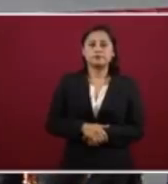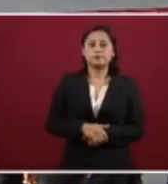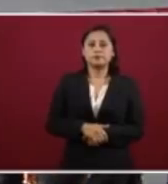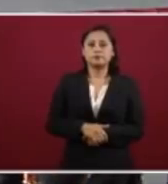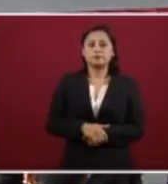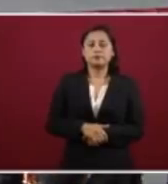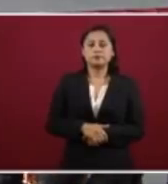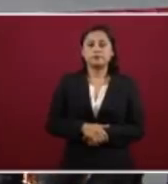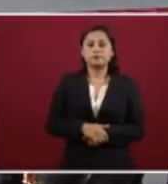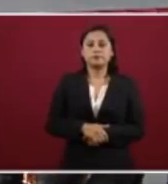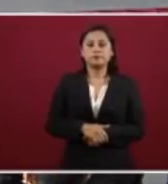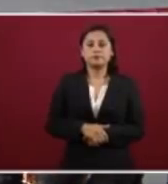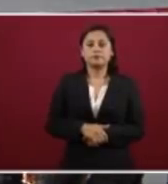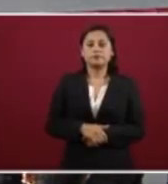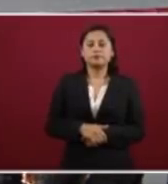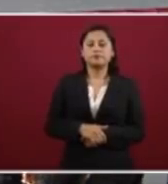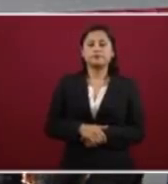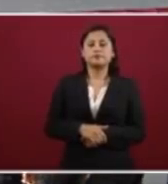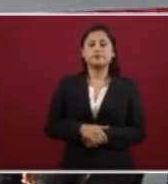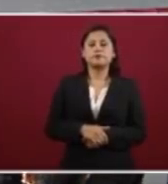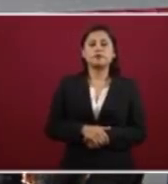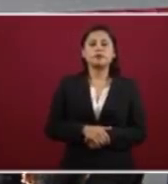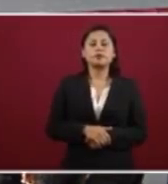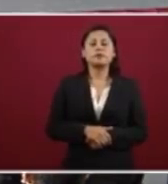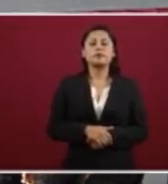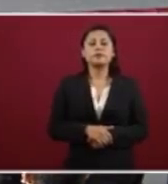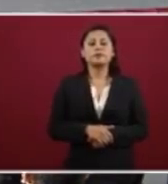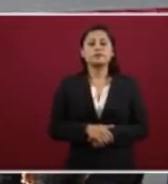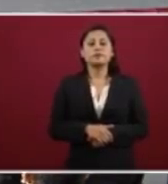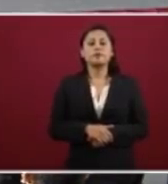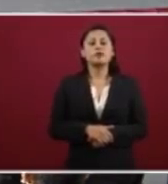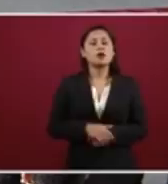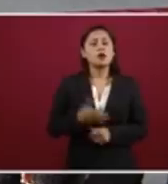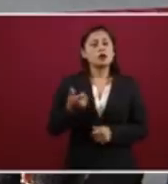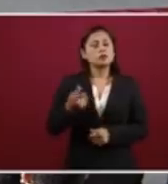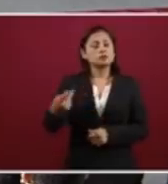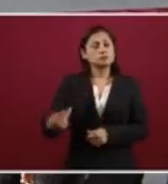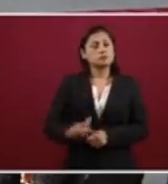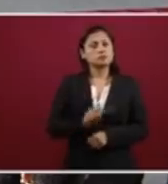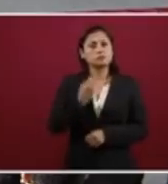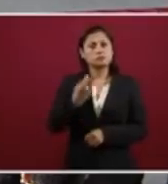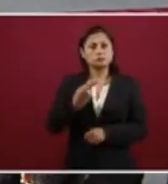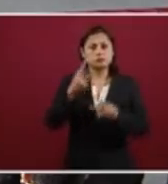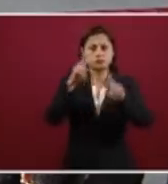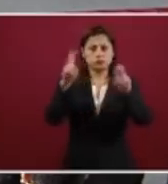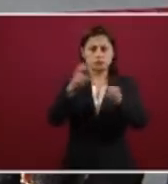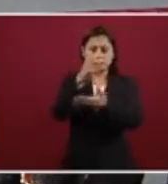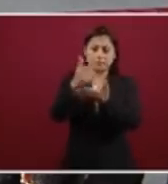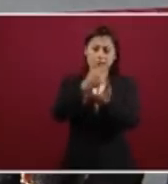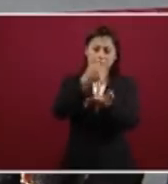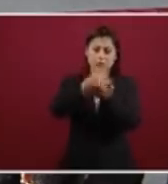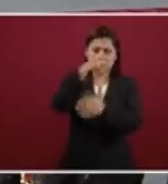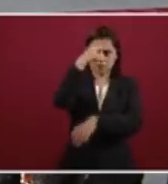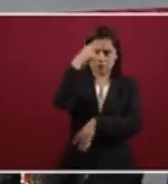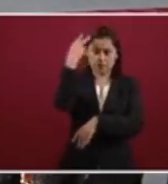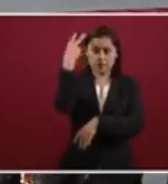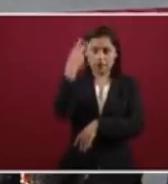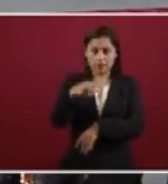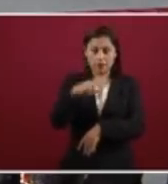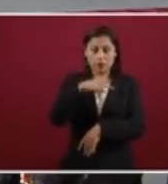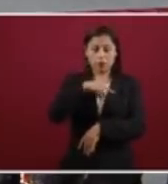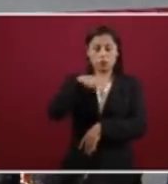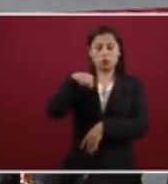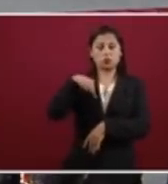Bien, sobre lo que tiene que ver con la Ciudad de México, nosotros no tenemos datos,